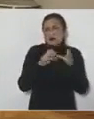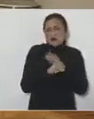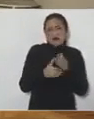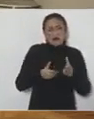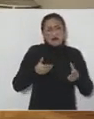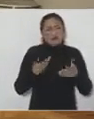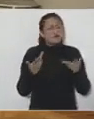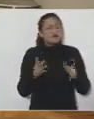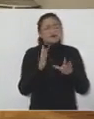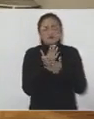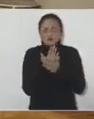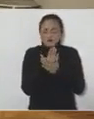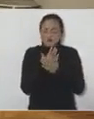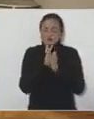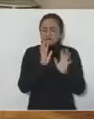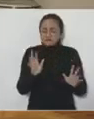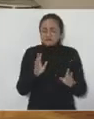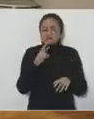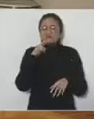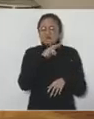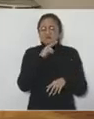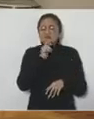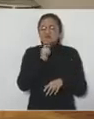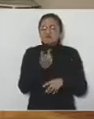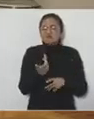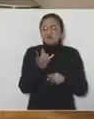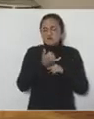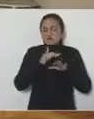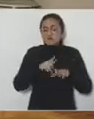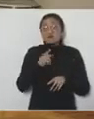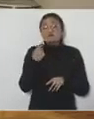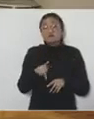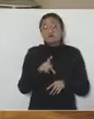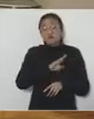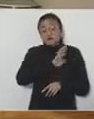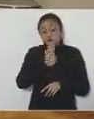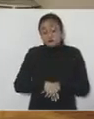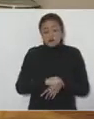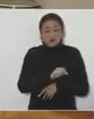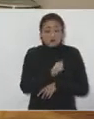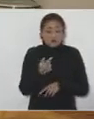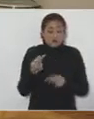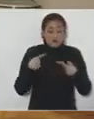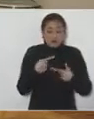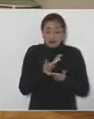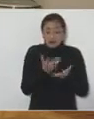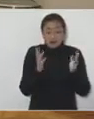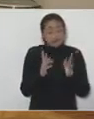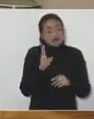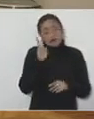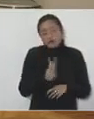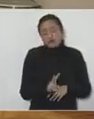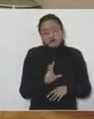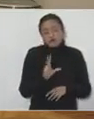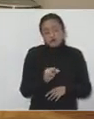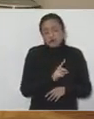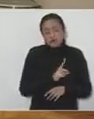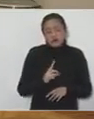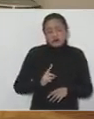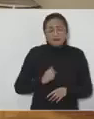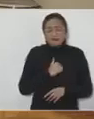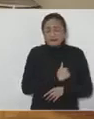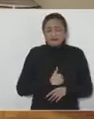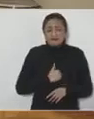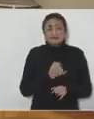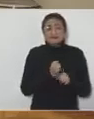anticipadas porque finalmente el fallecimiento de cualquier persona es muy lamentable y